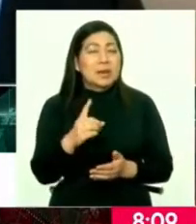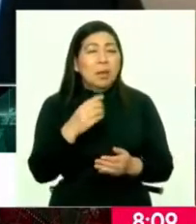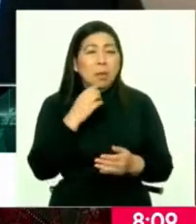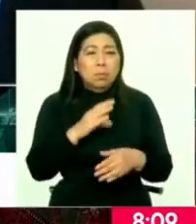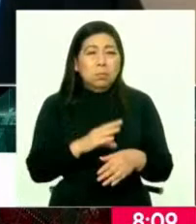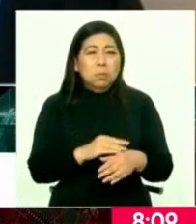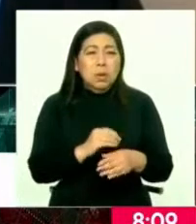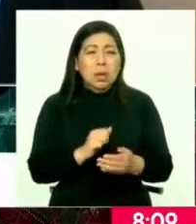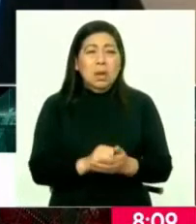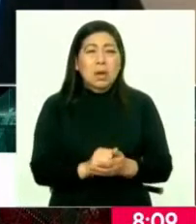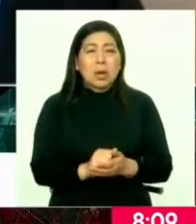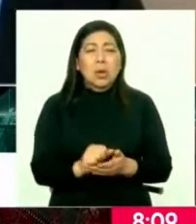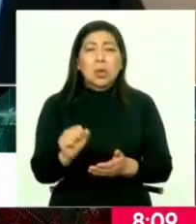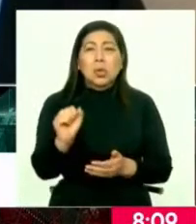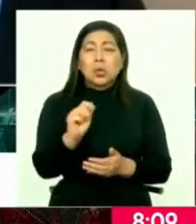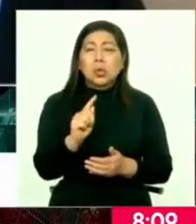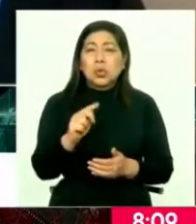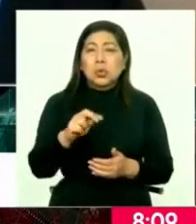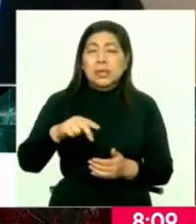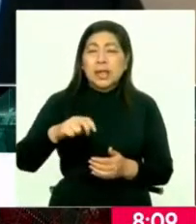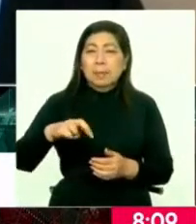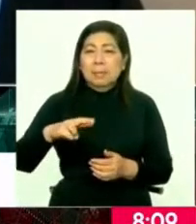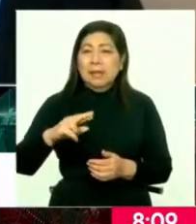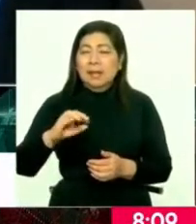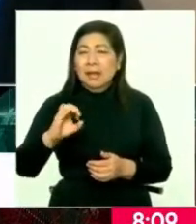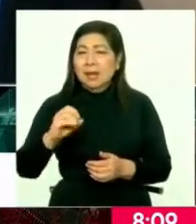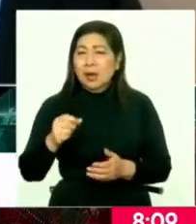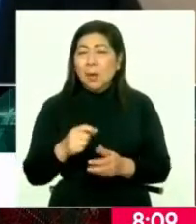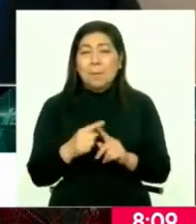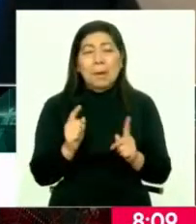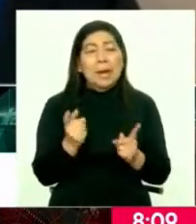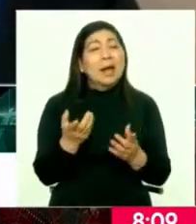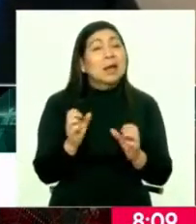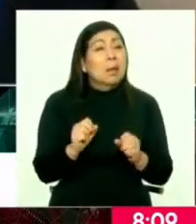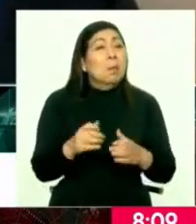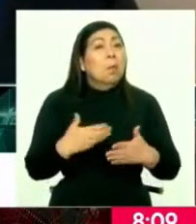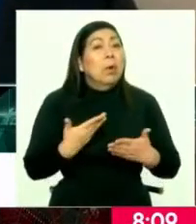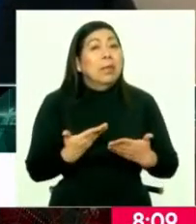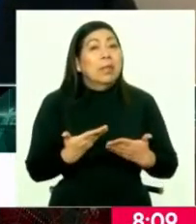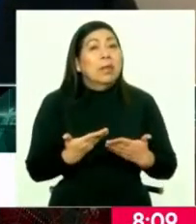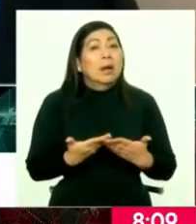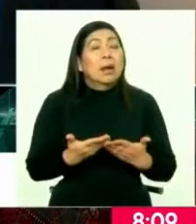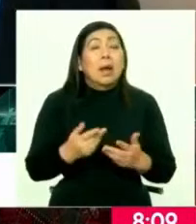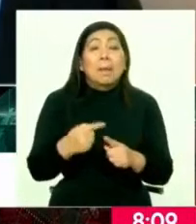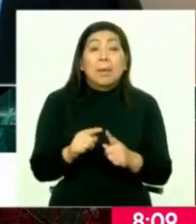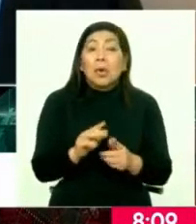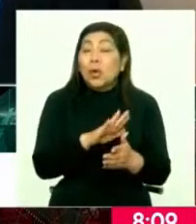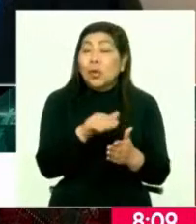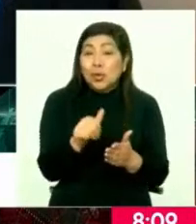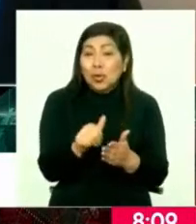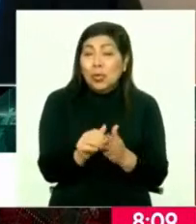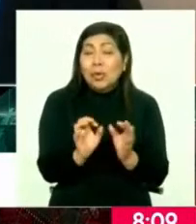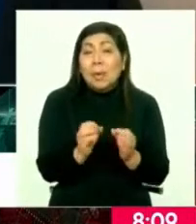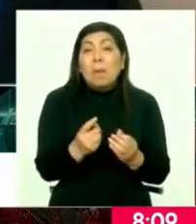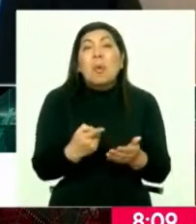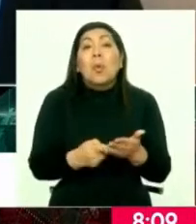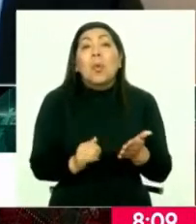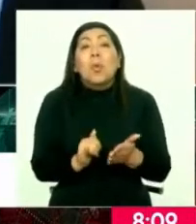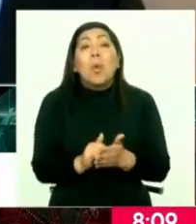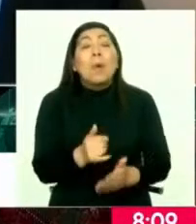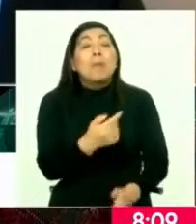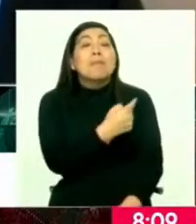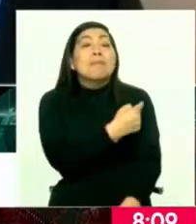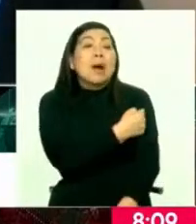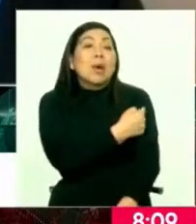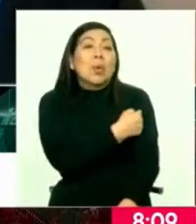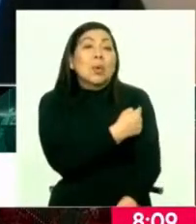inflamatorio multisistémico, que ocurre principalmente en población pediátrica, que pudiera tener desenlaces fatales. Todo ello puede ser evitado con la vacuna